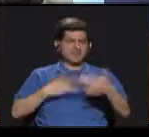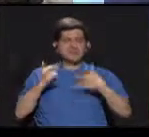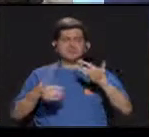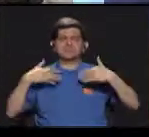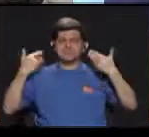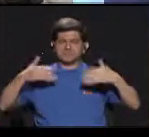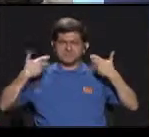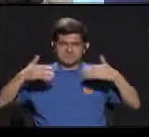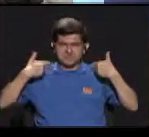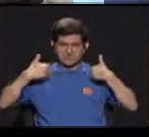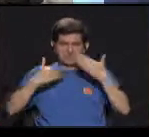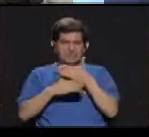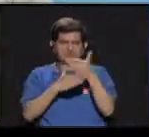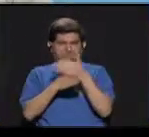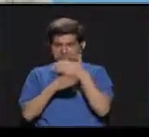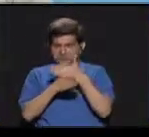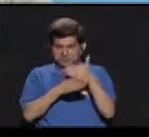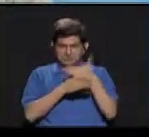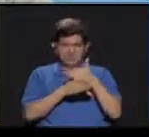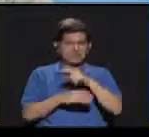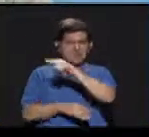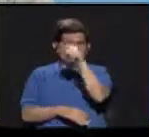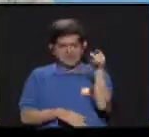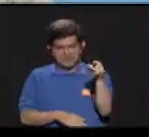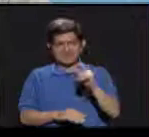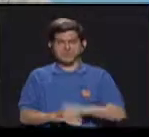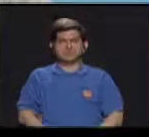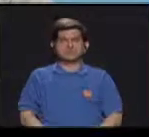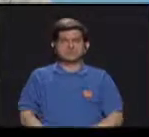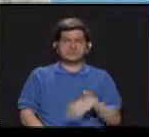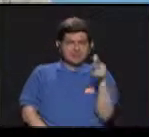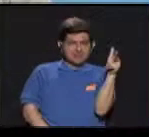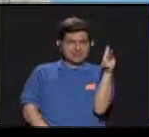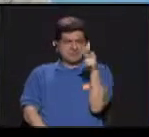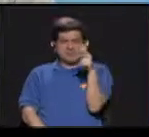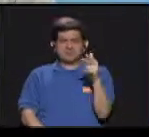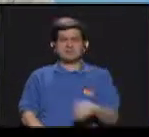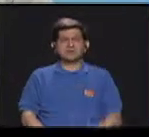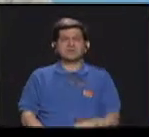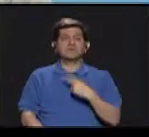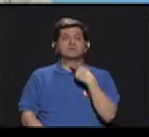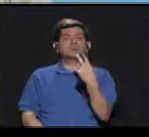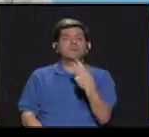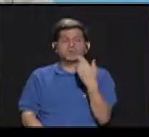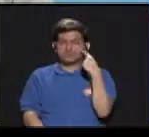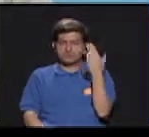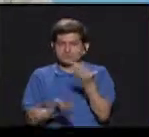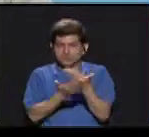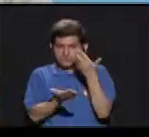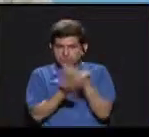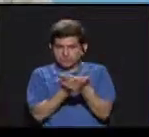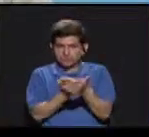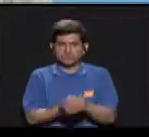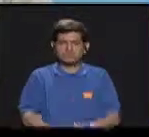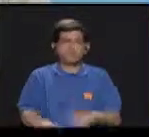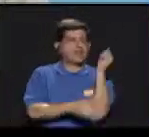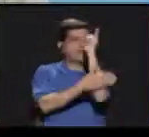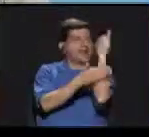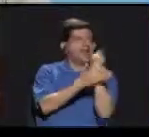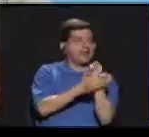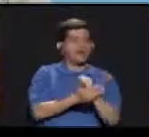nos podemos sentir contentos de compartir con ustedes la imagen, la voz, el